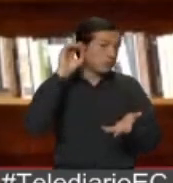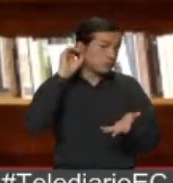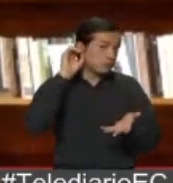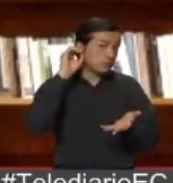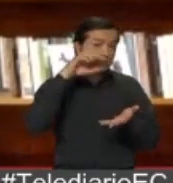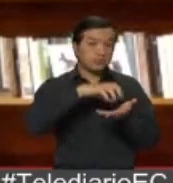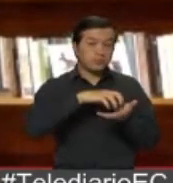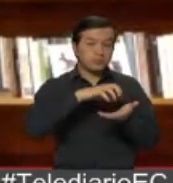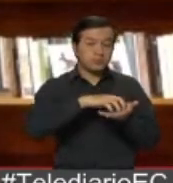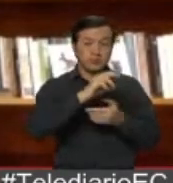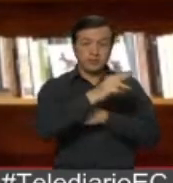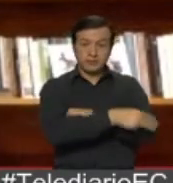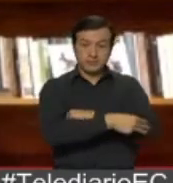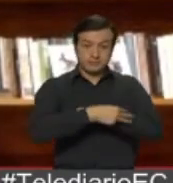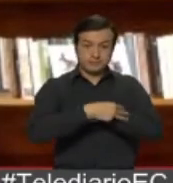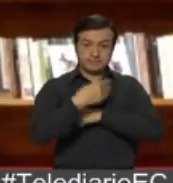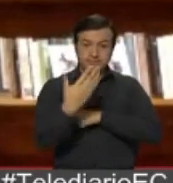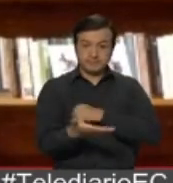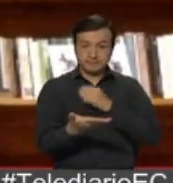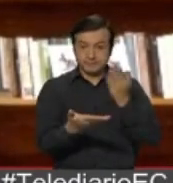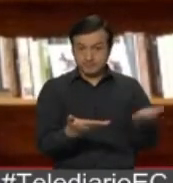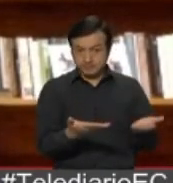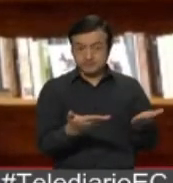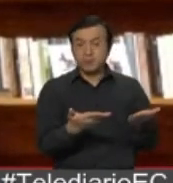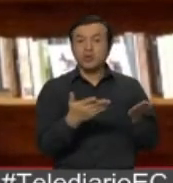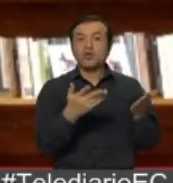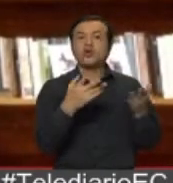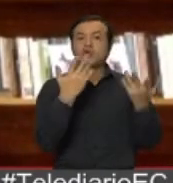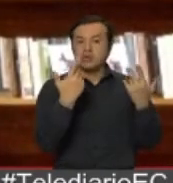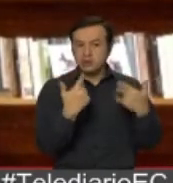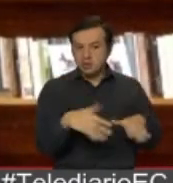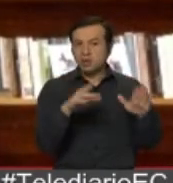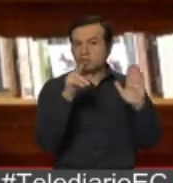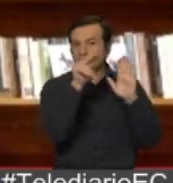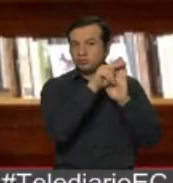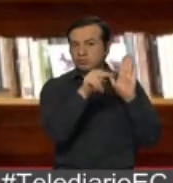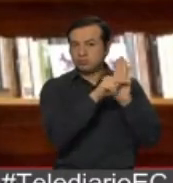en la provincia de Pastaza, hay un protocolo que